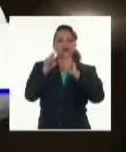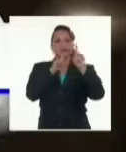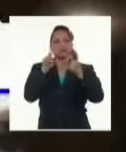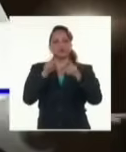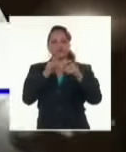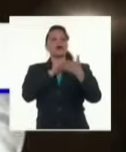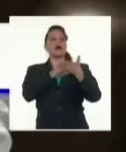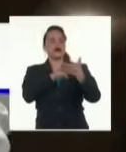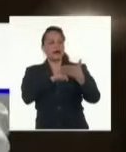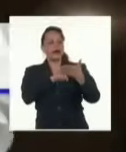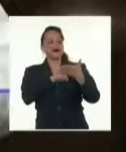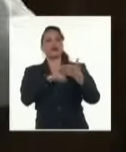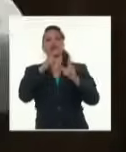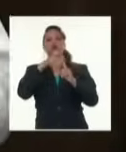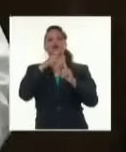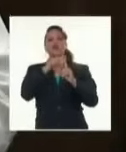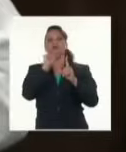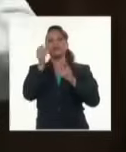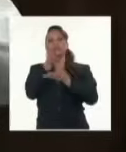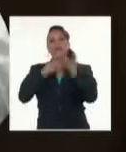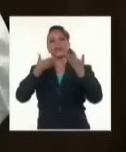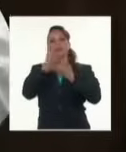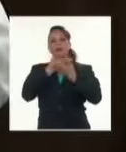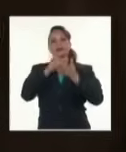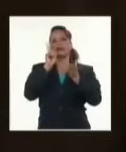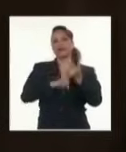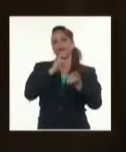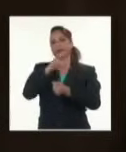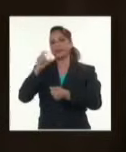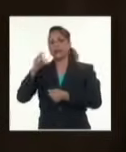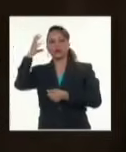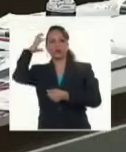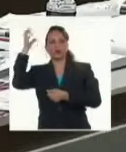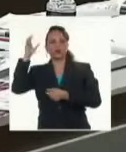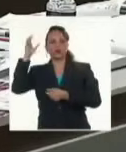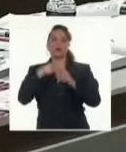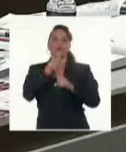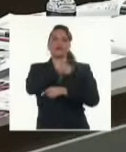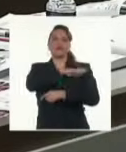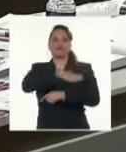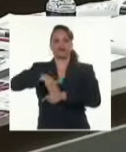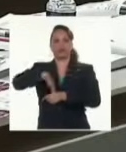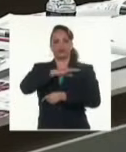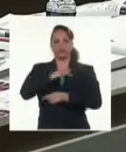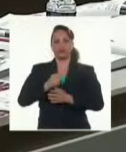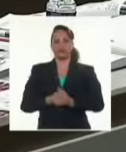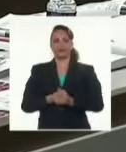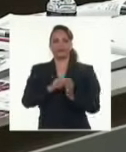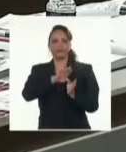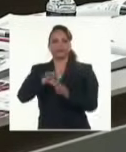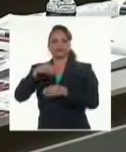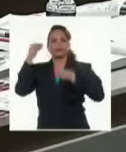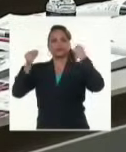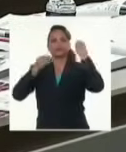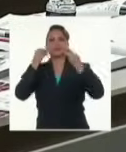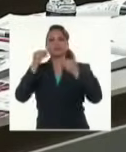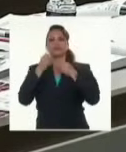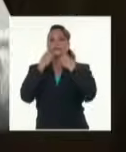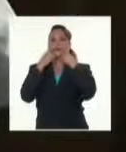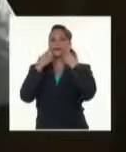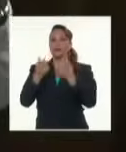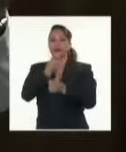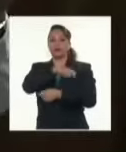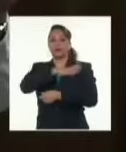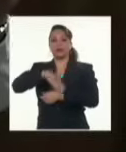son los temas que son centro hoy del debate de partido del gobierno y de la población entre las preocupaciones más sentidas de la población